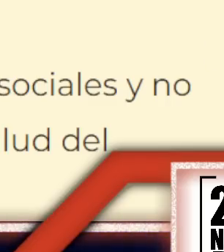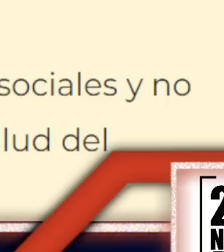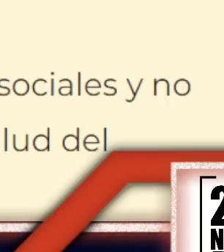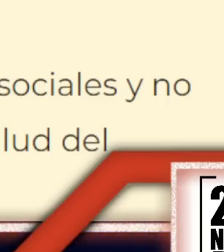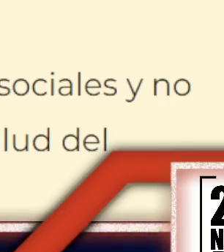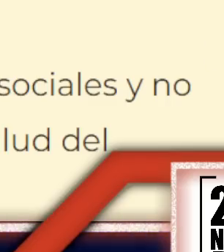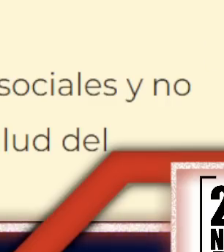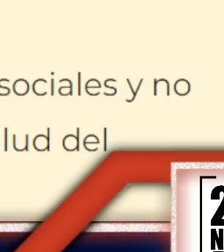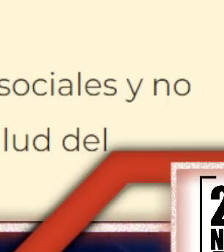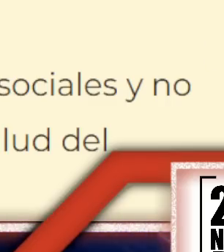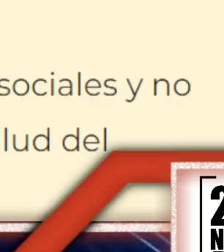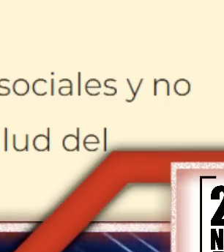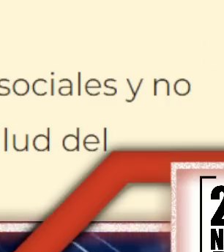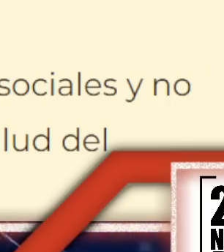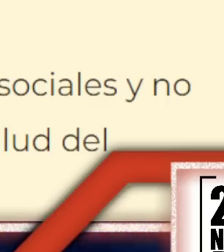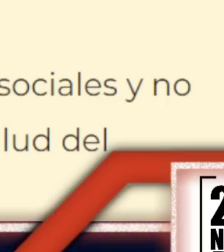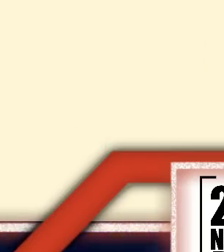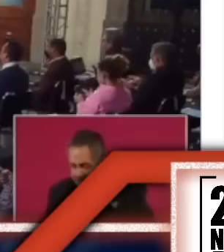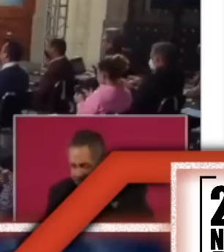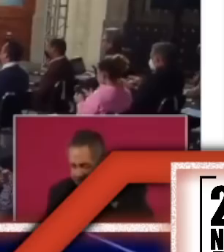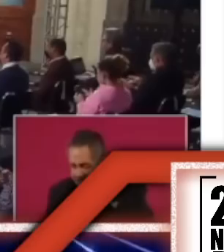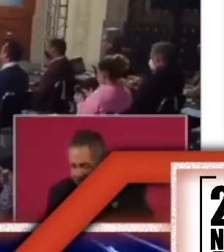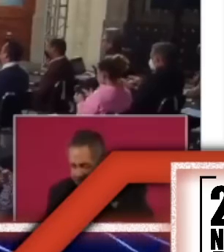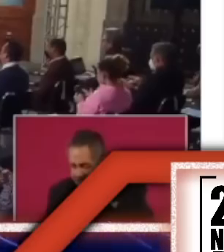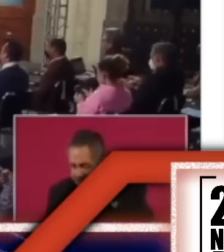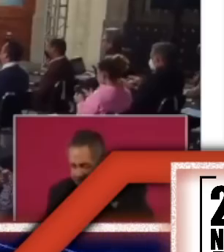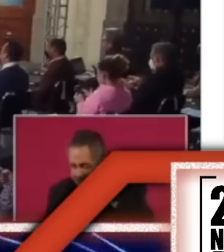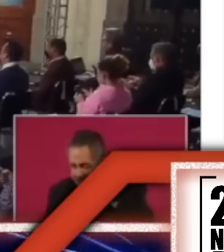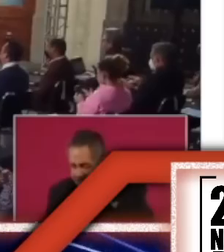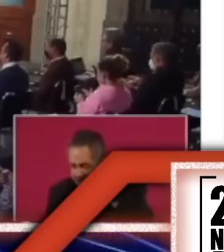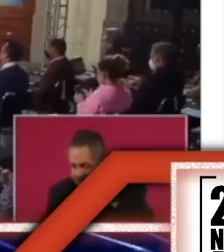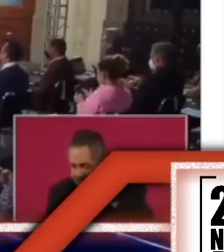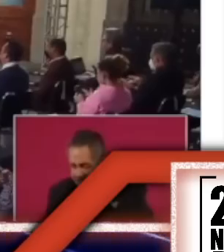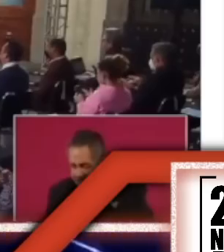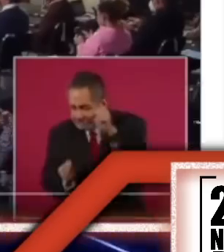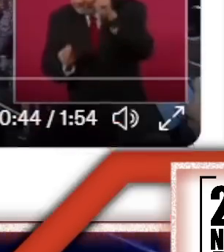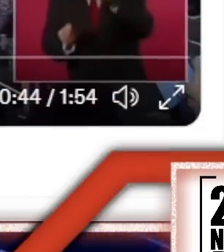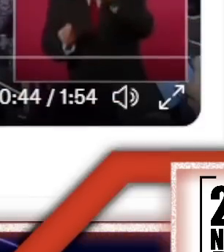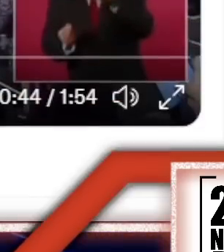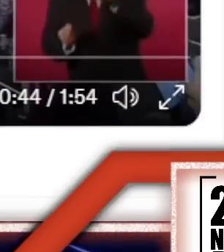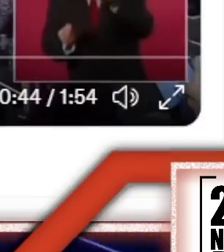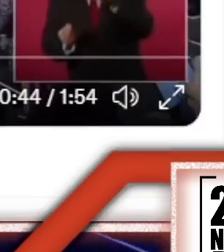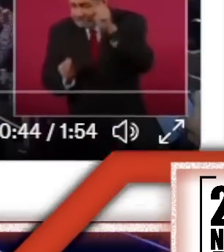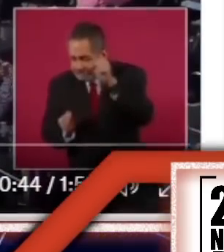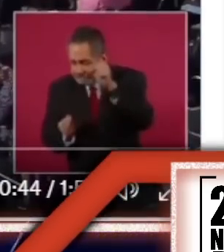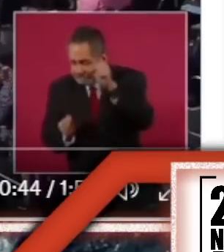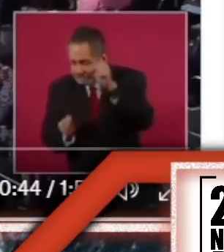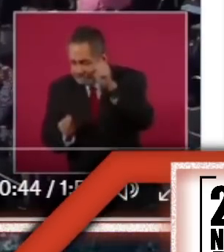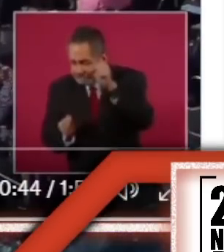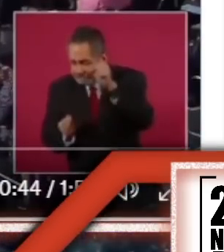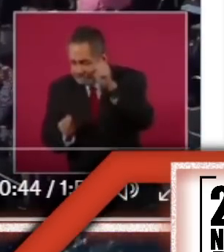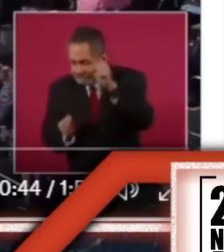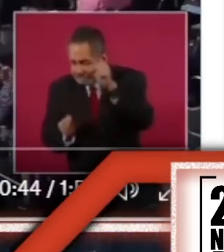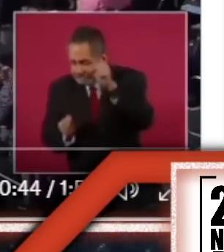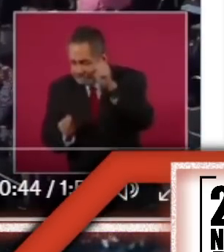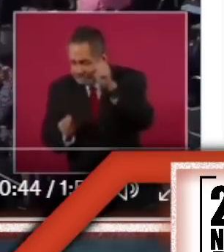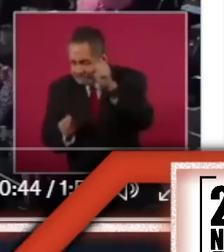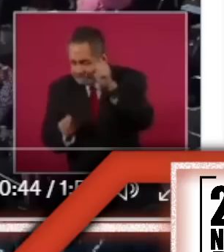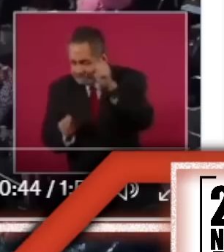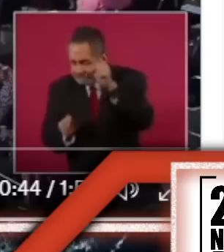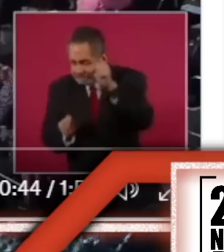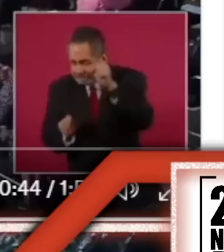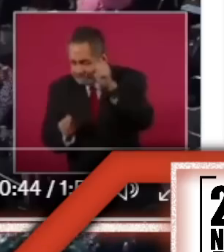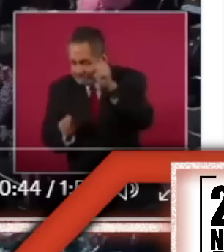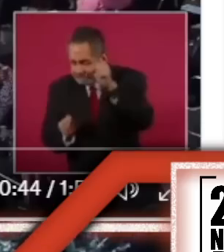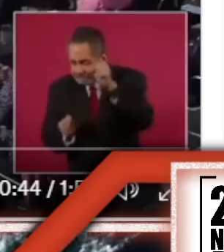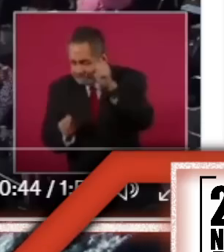eso lo que los tiene así. Bueno, pues hoy el presidente López Obrador contestó a todo esto. Hablaba incluso